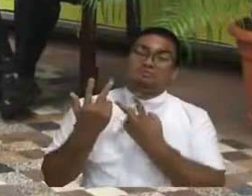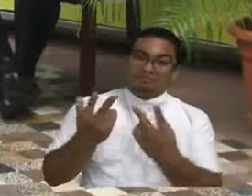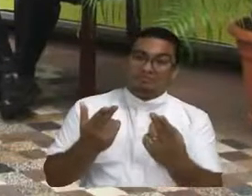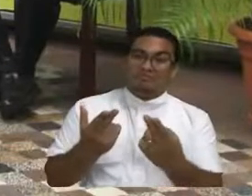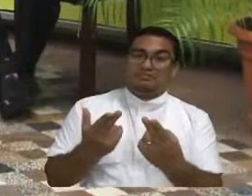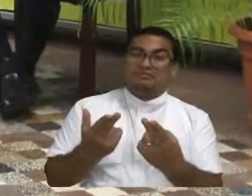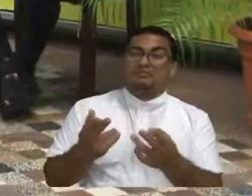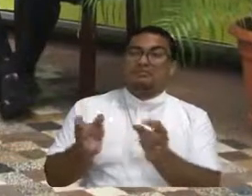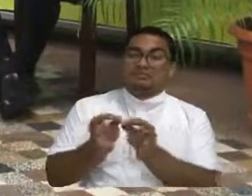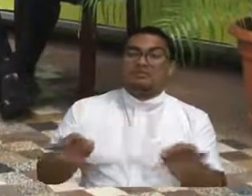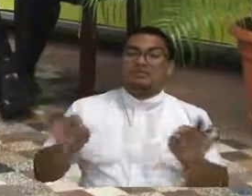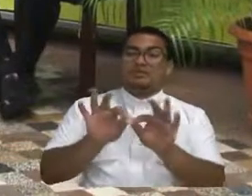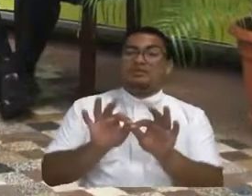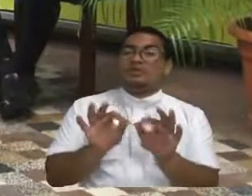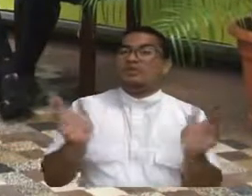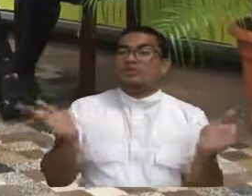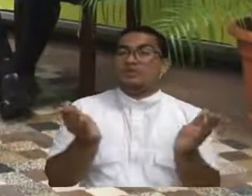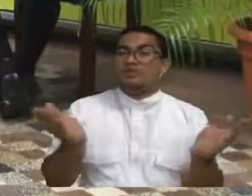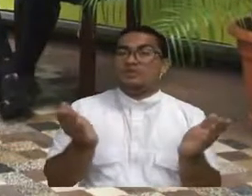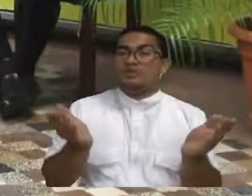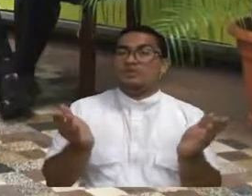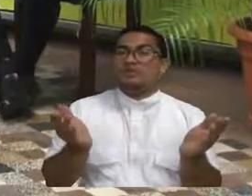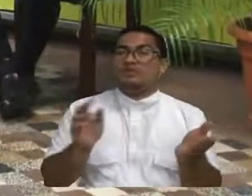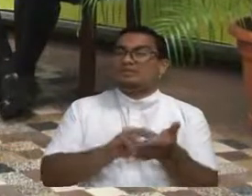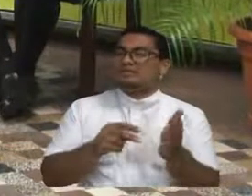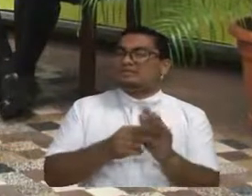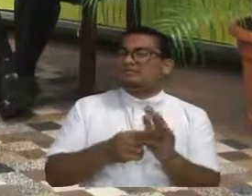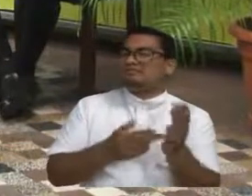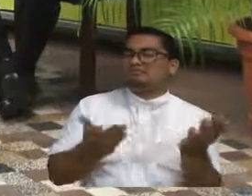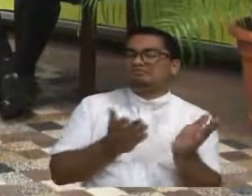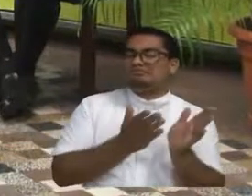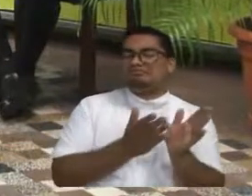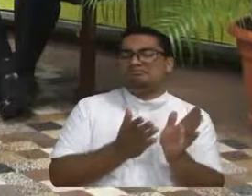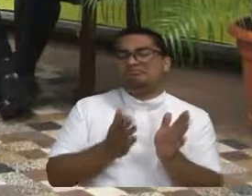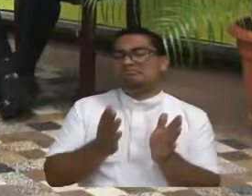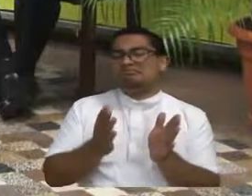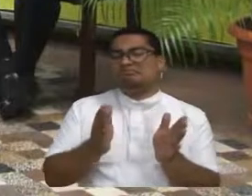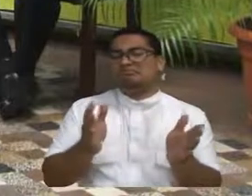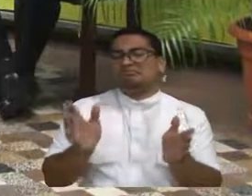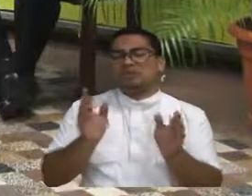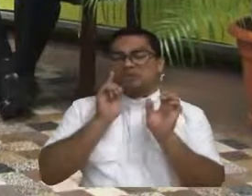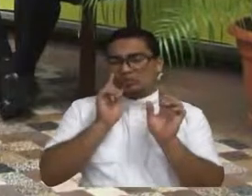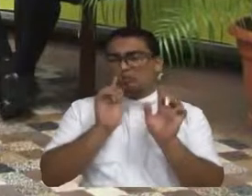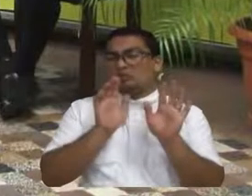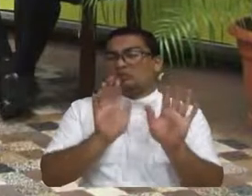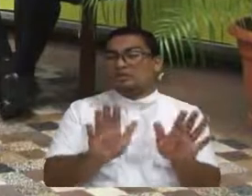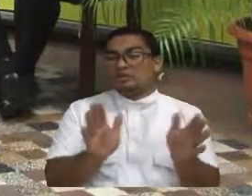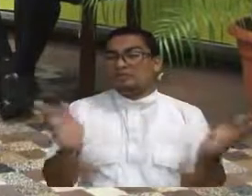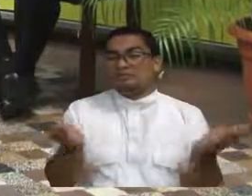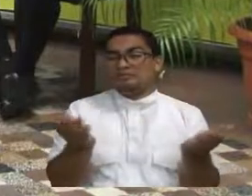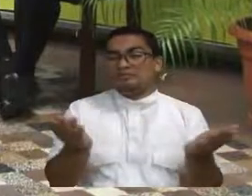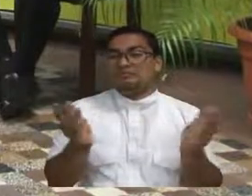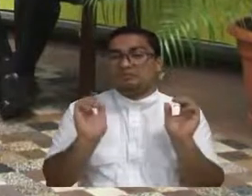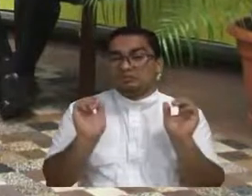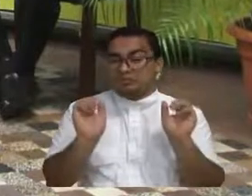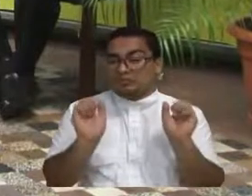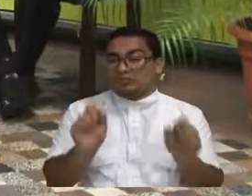pausa, sobre todo cómo sobrellevar esta situación y cómo también prevenirla. Correcto. Cómo se puede